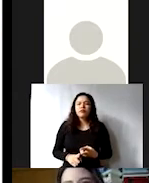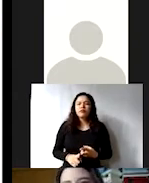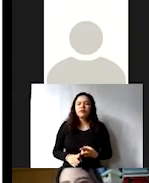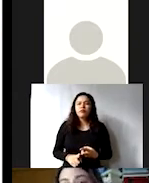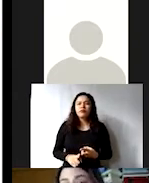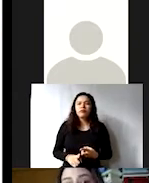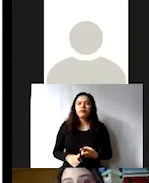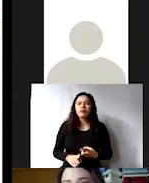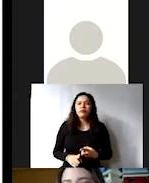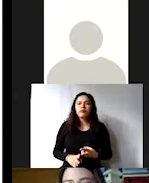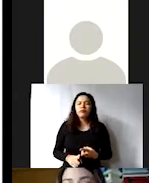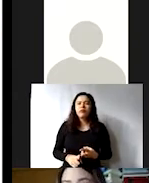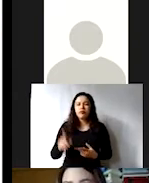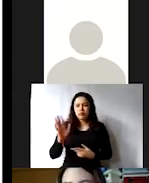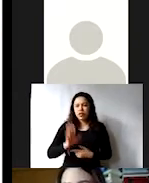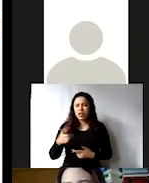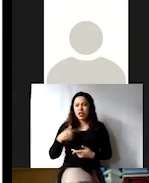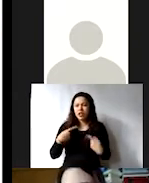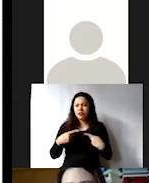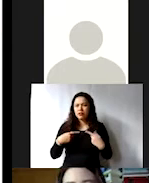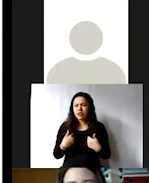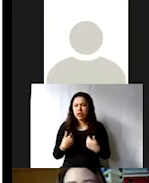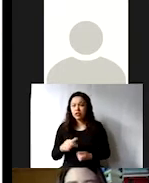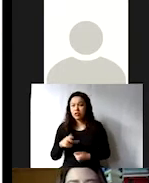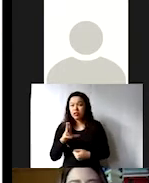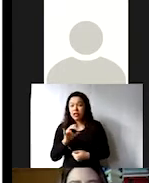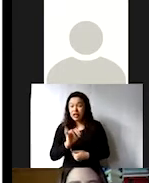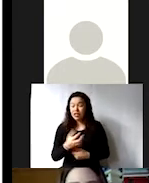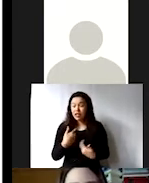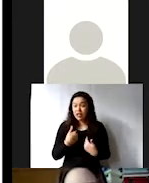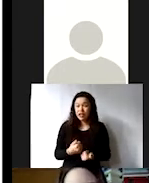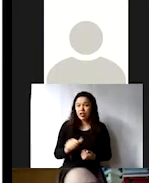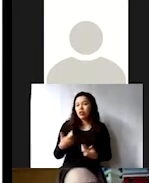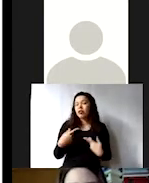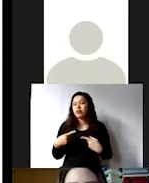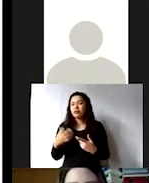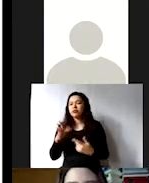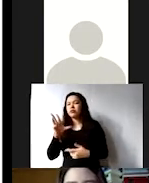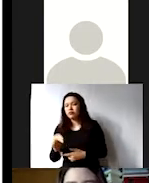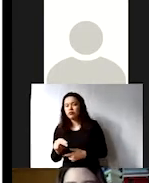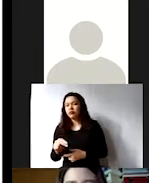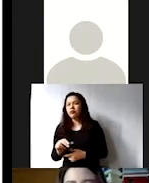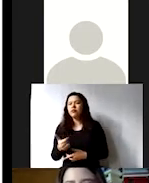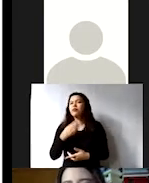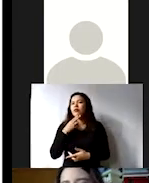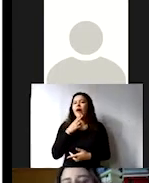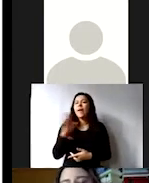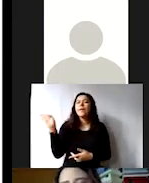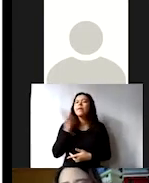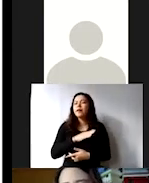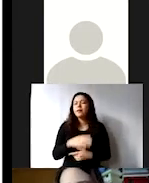gente entendemos eso, pero también hay mucha otra gente que no y que ha hecho mal uso de esto. Entonces, bueno, hay